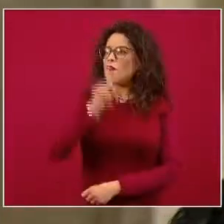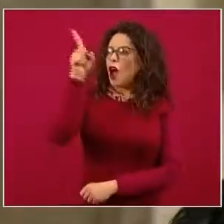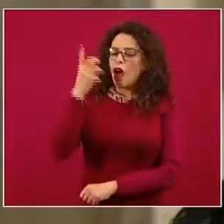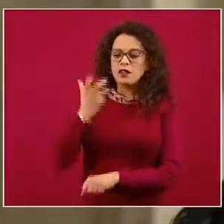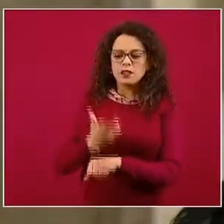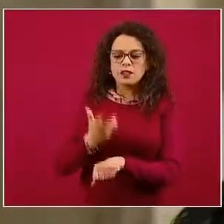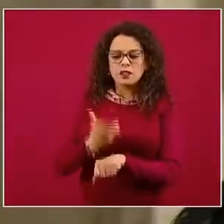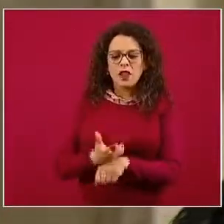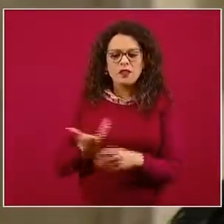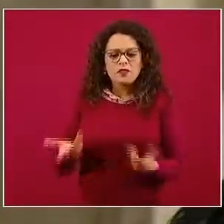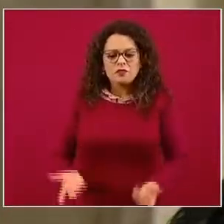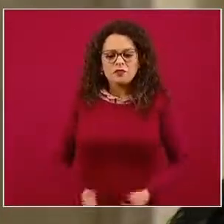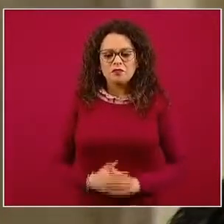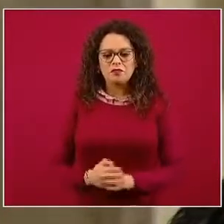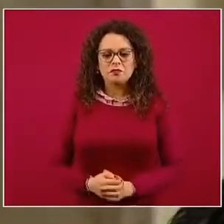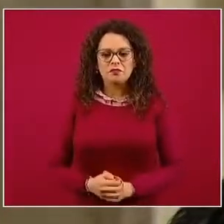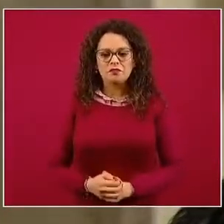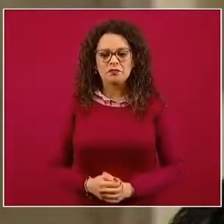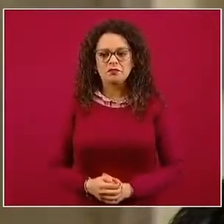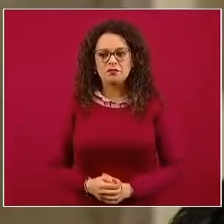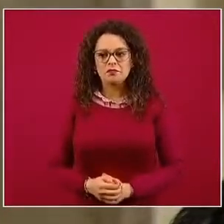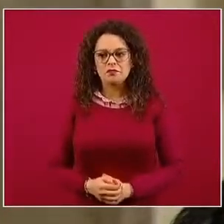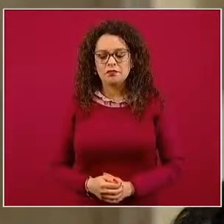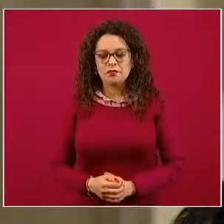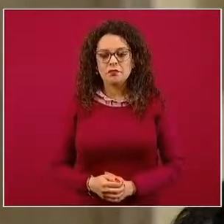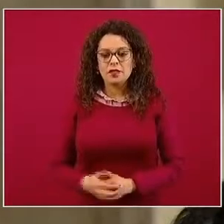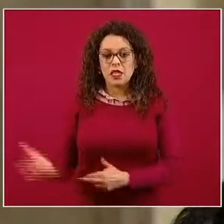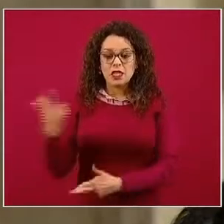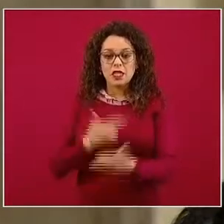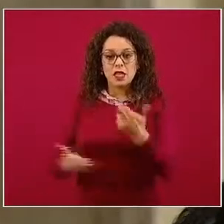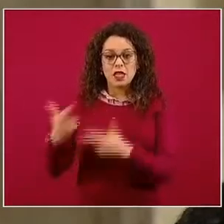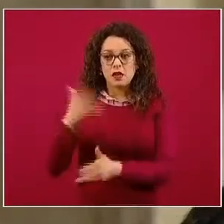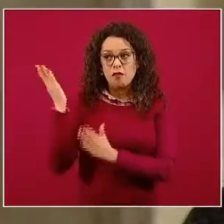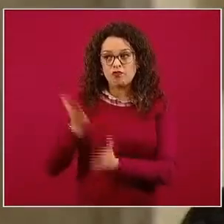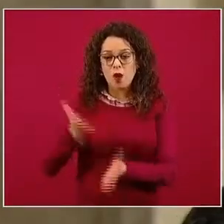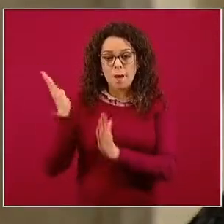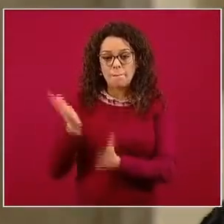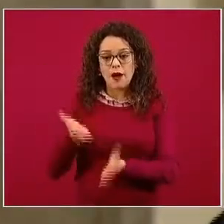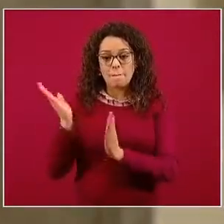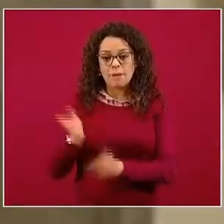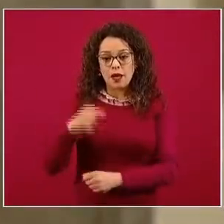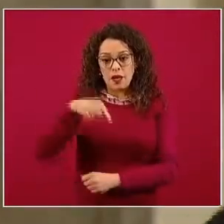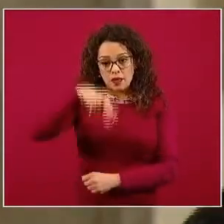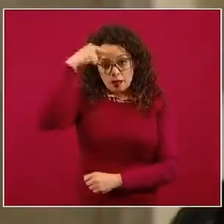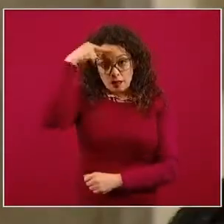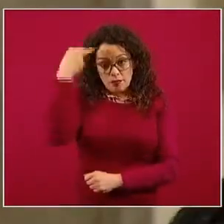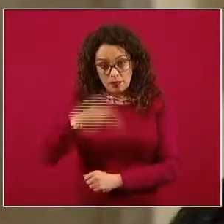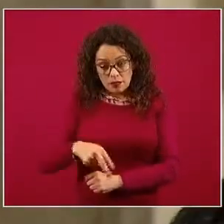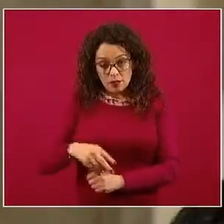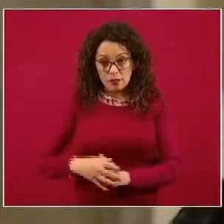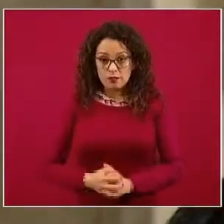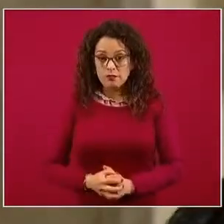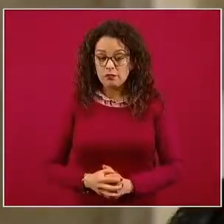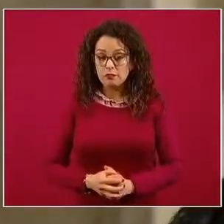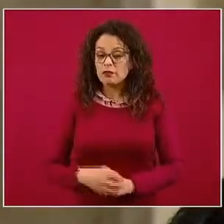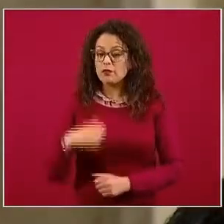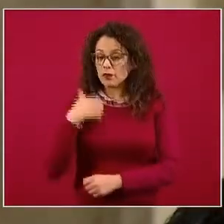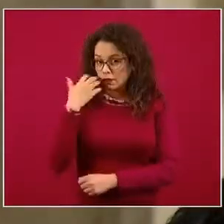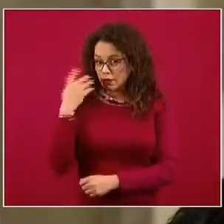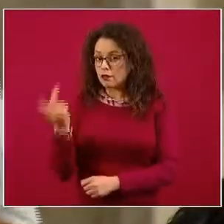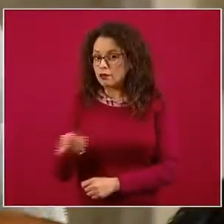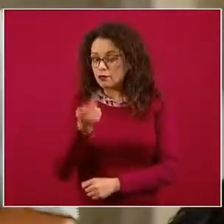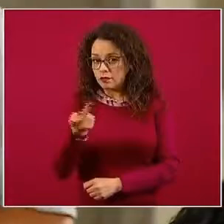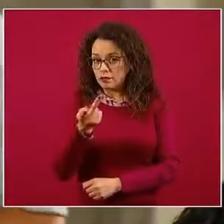que están regresando a México, y la pregunta es que si van a tomar las mismas medidas que